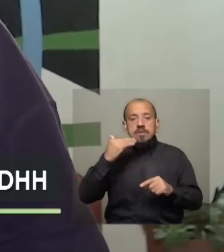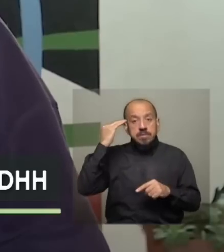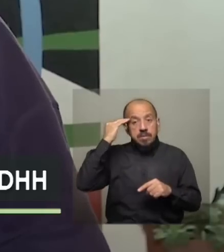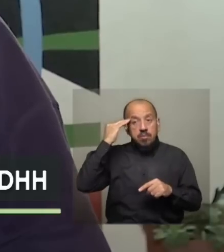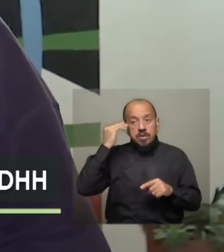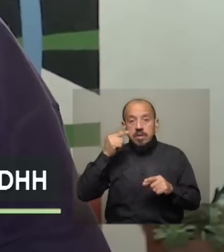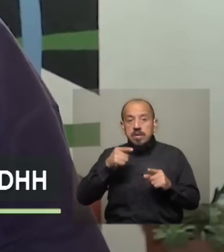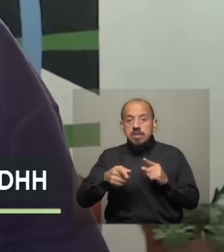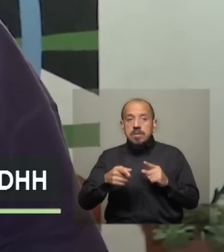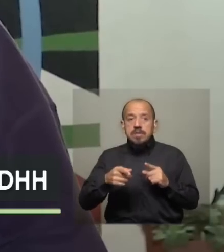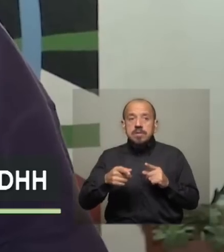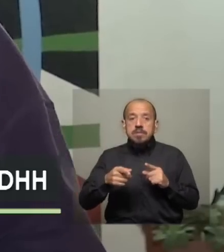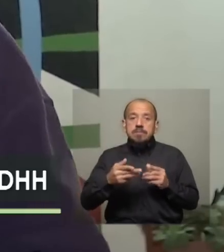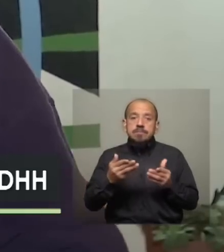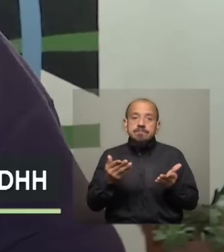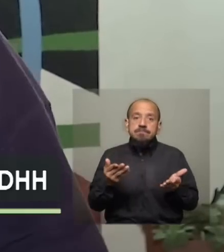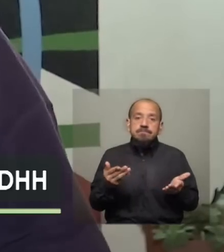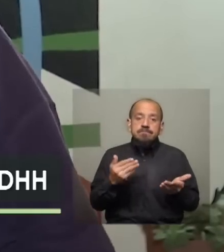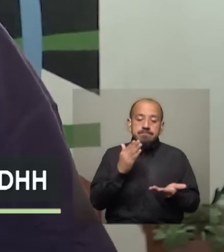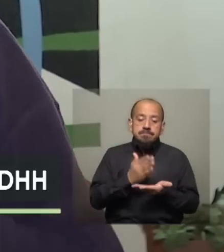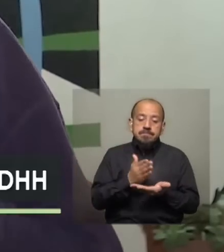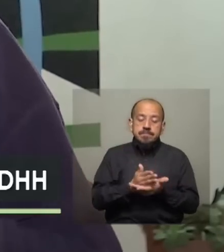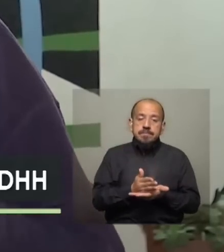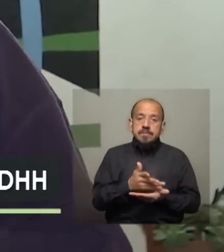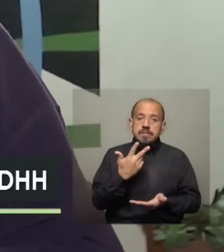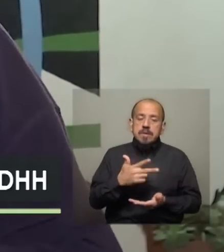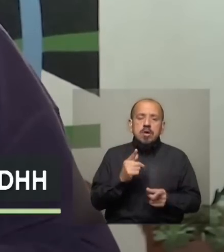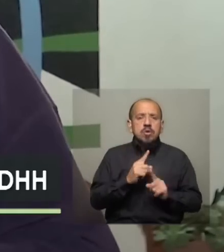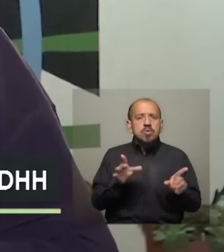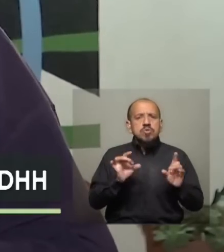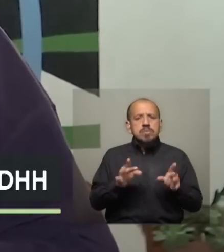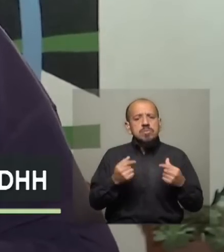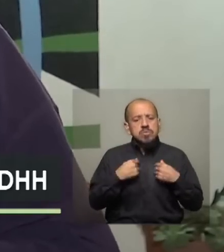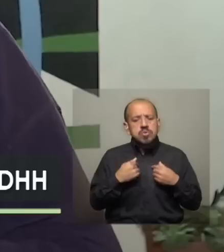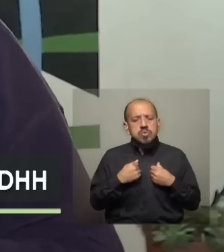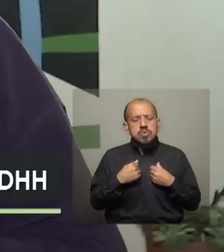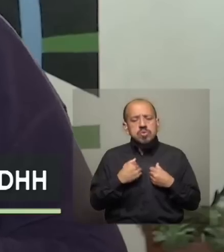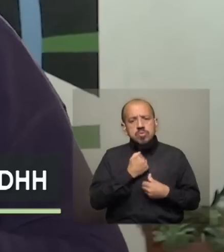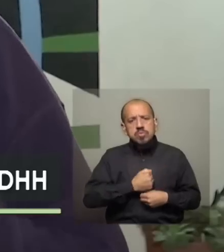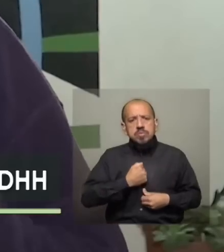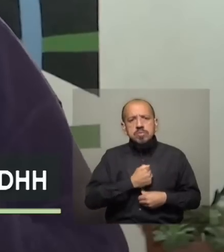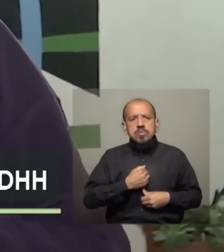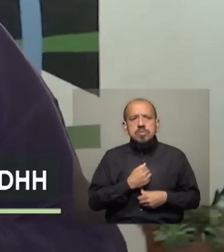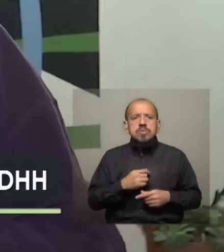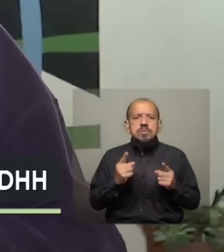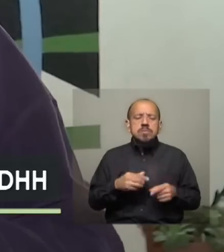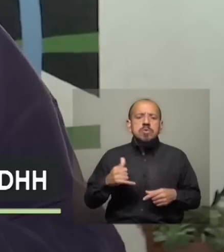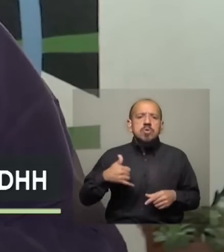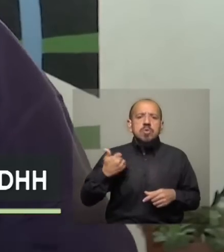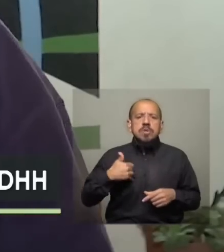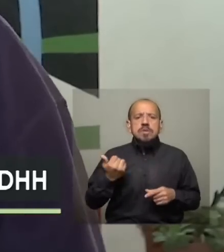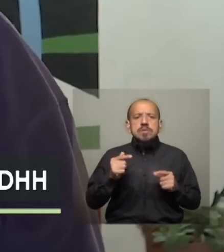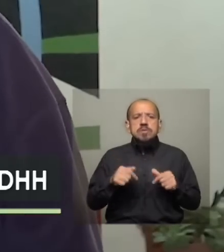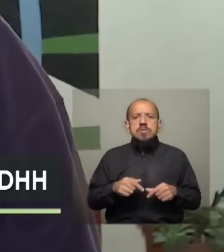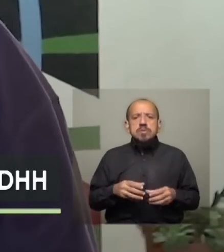defender los derechos humanos no no solo por nosotros que lo sufrimos sino por los jóvenes de hoy